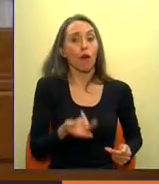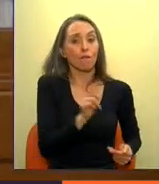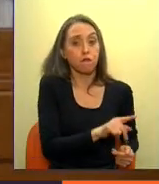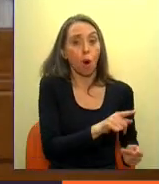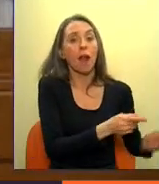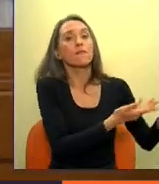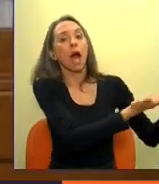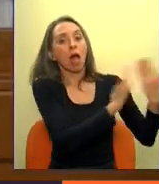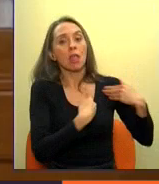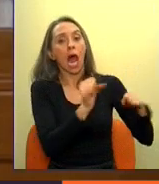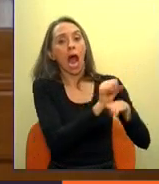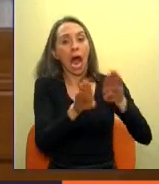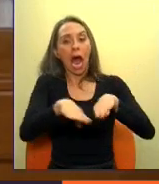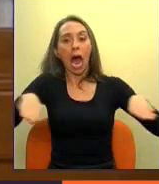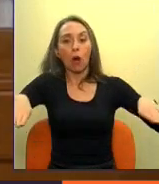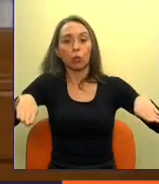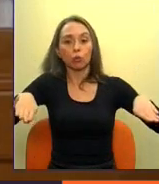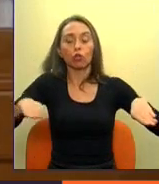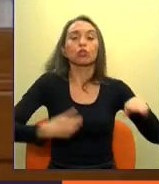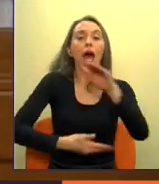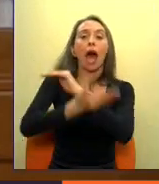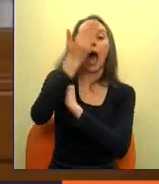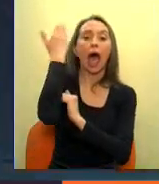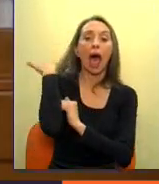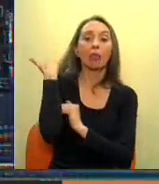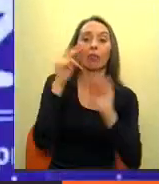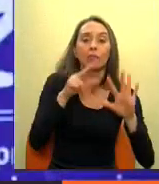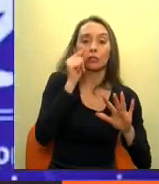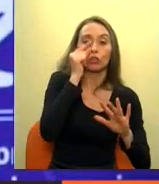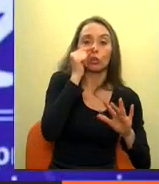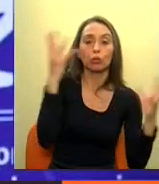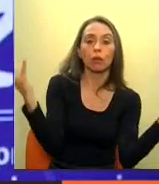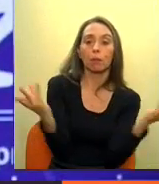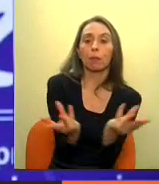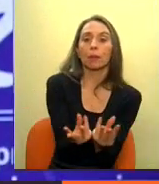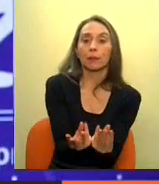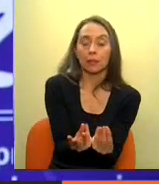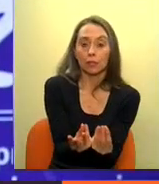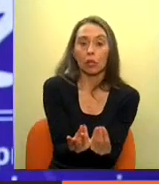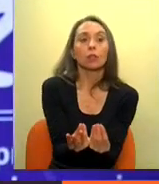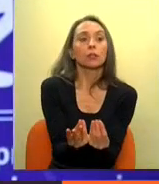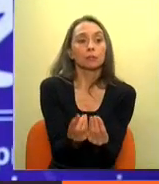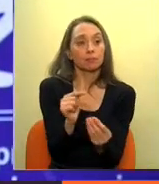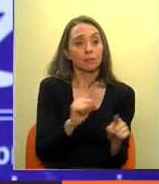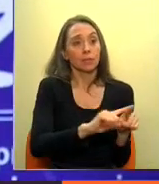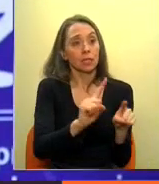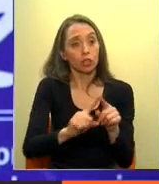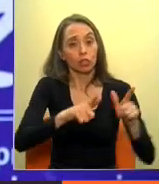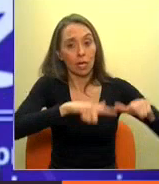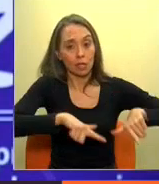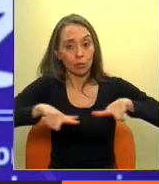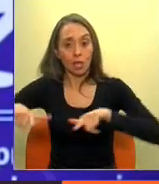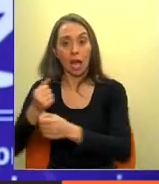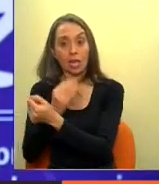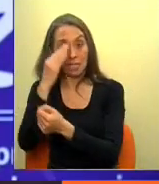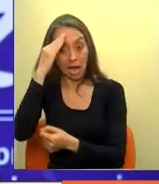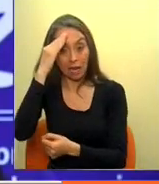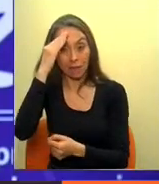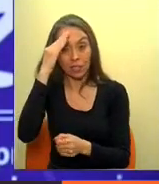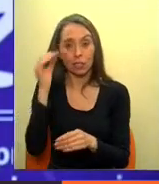vehicular que tenía antes del estallido social se ha hecho un despliegue muy especial de distintas unidades de carabineros